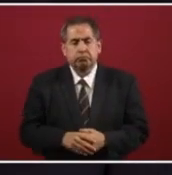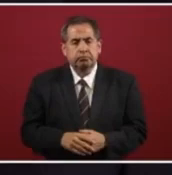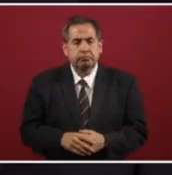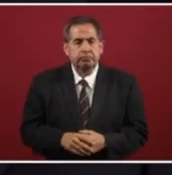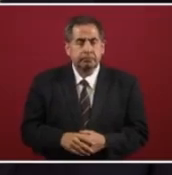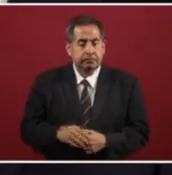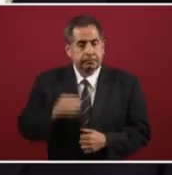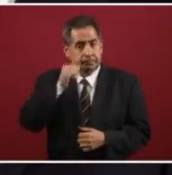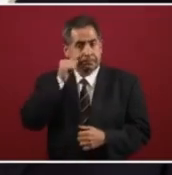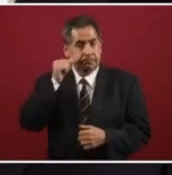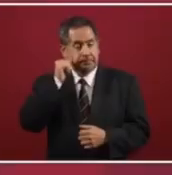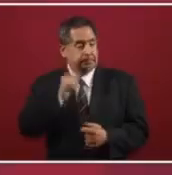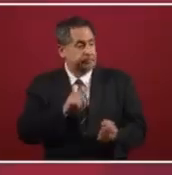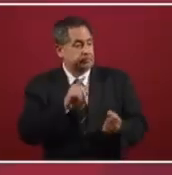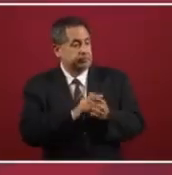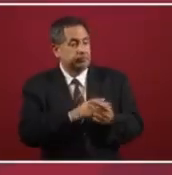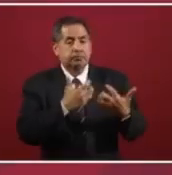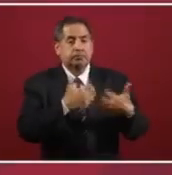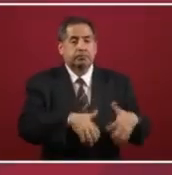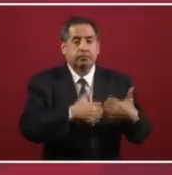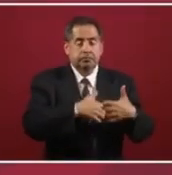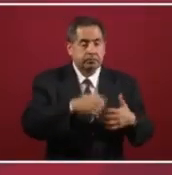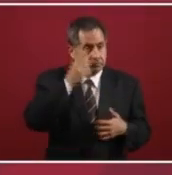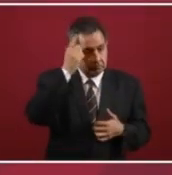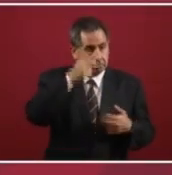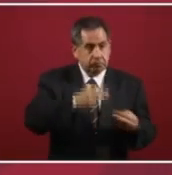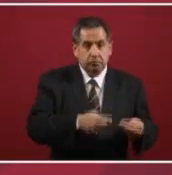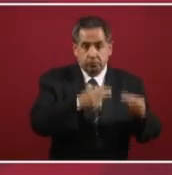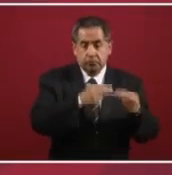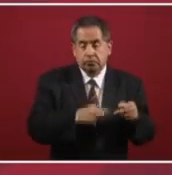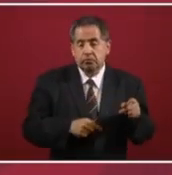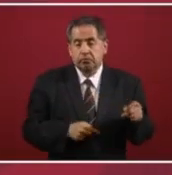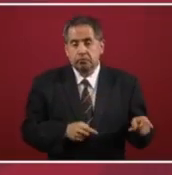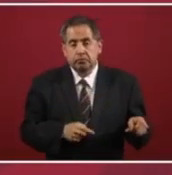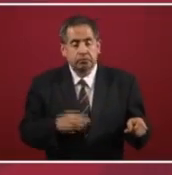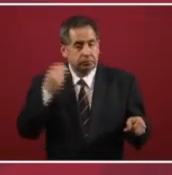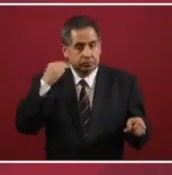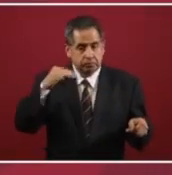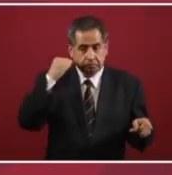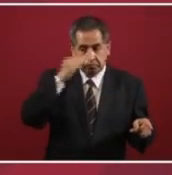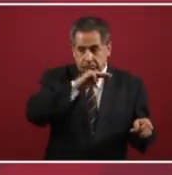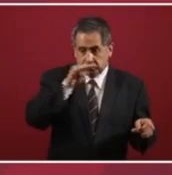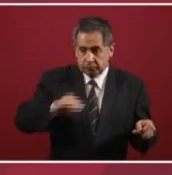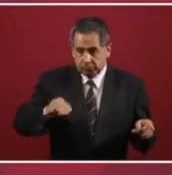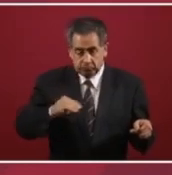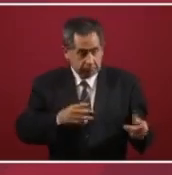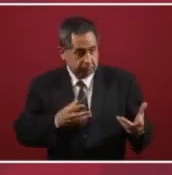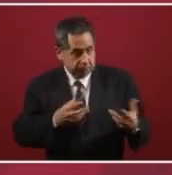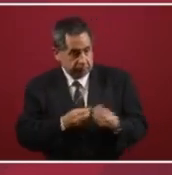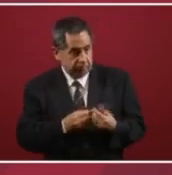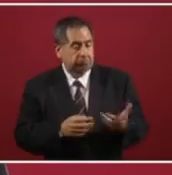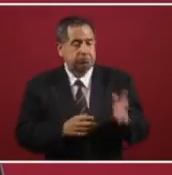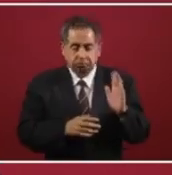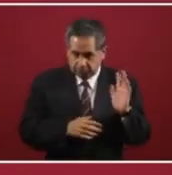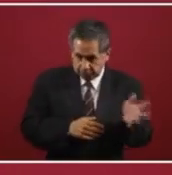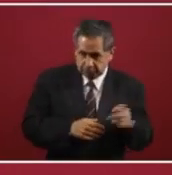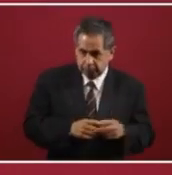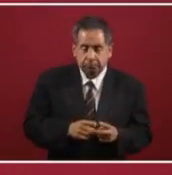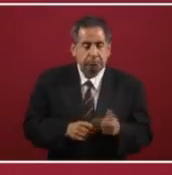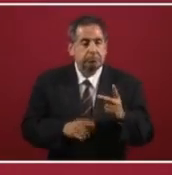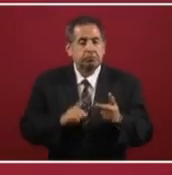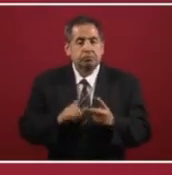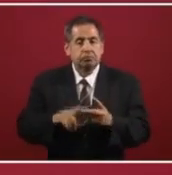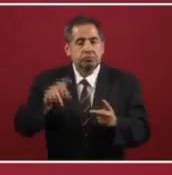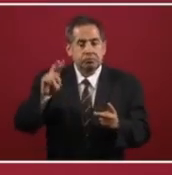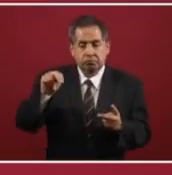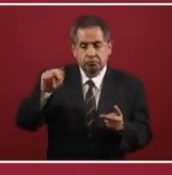con empresarios de Michoacán, ya me reuní con empresarios de